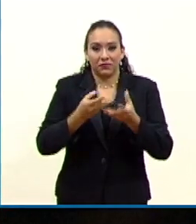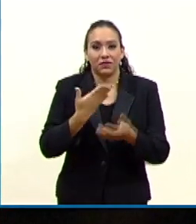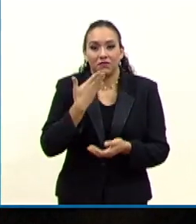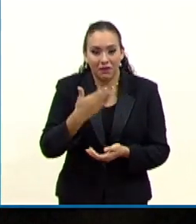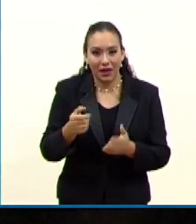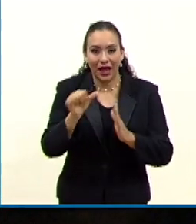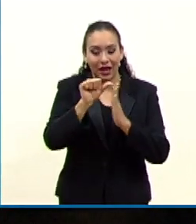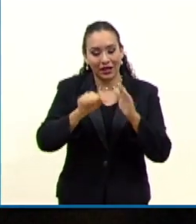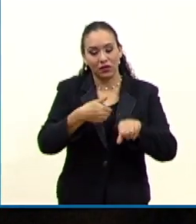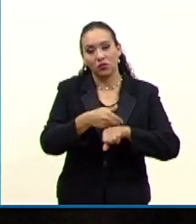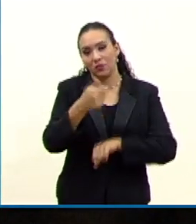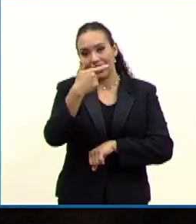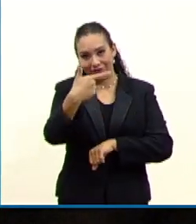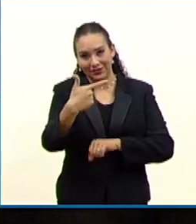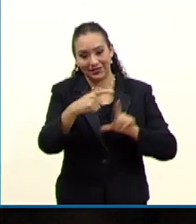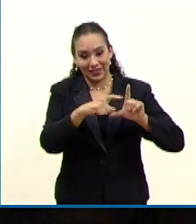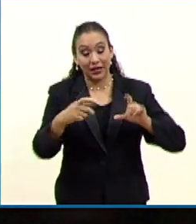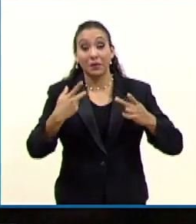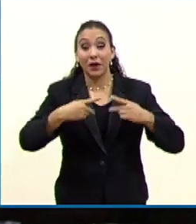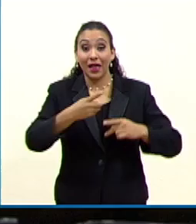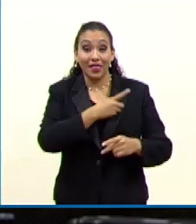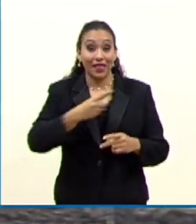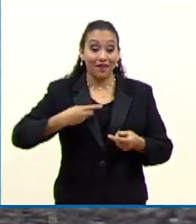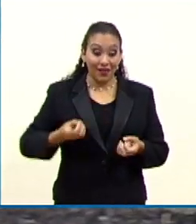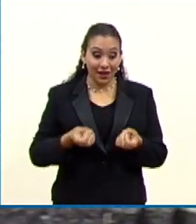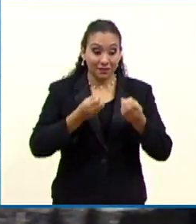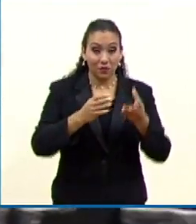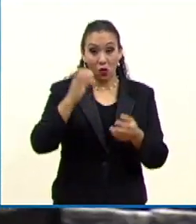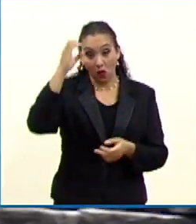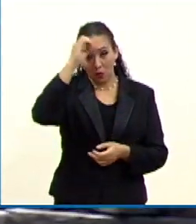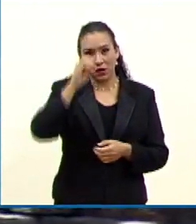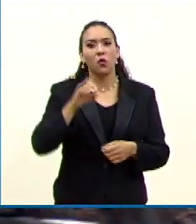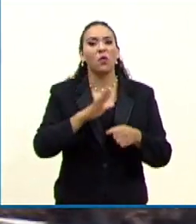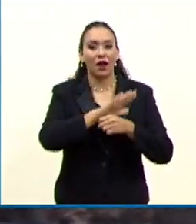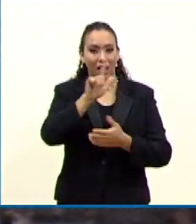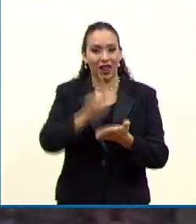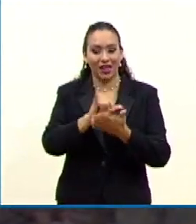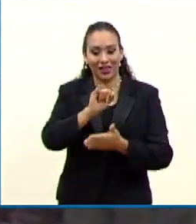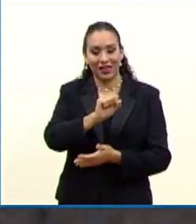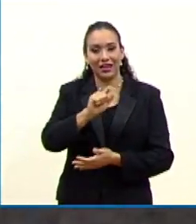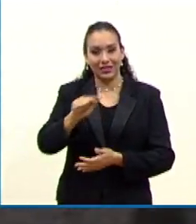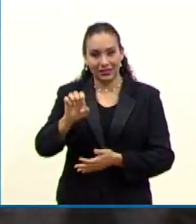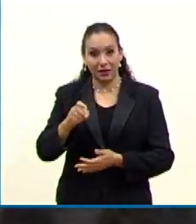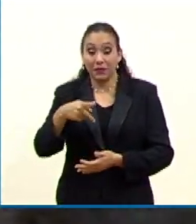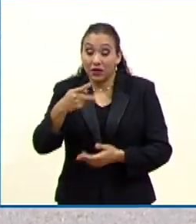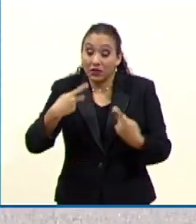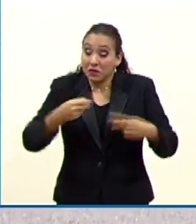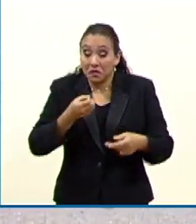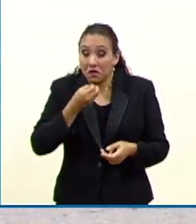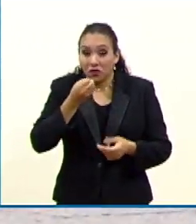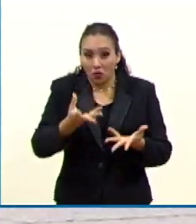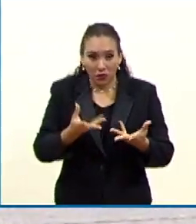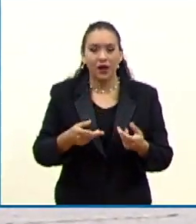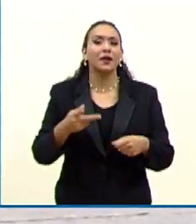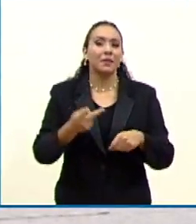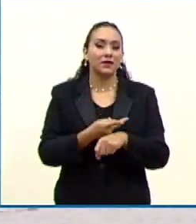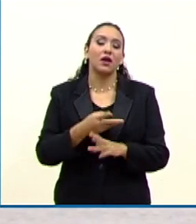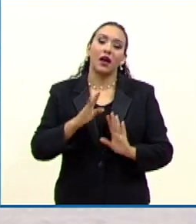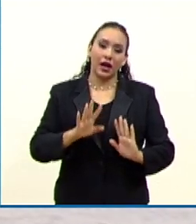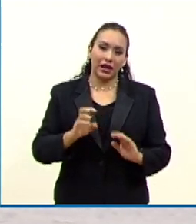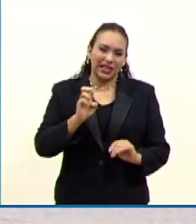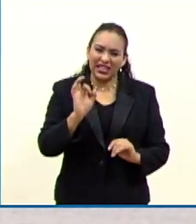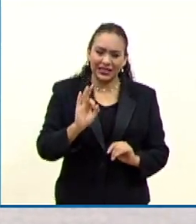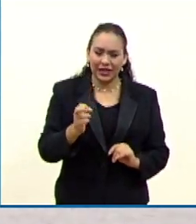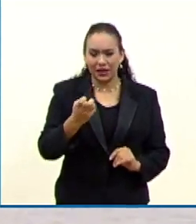el artículo 7º transitorio de la Ley del ISSSTE no viola el derecho a la seguridad social. La sala explicó que tanto el régimen